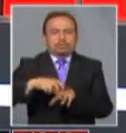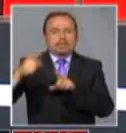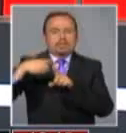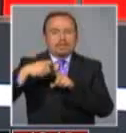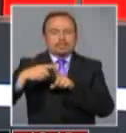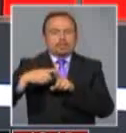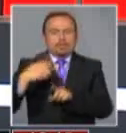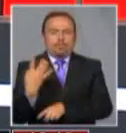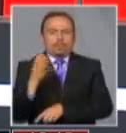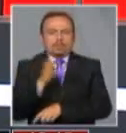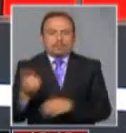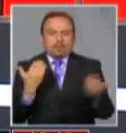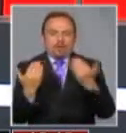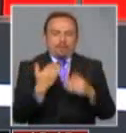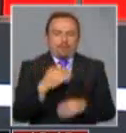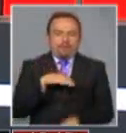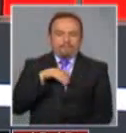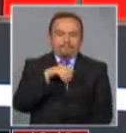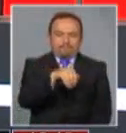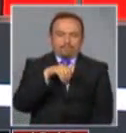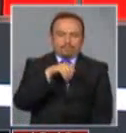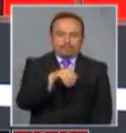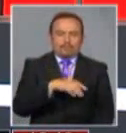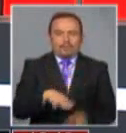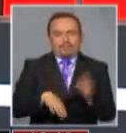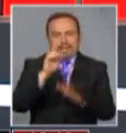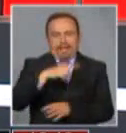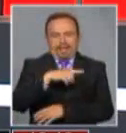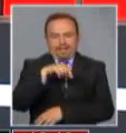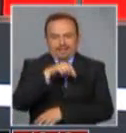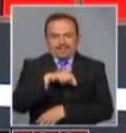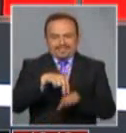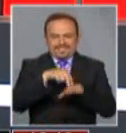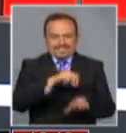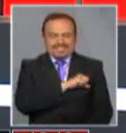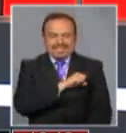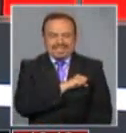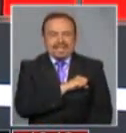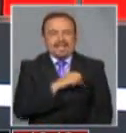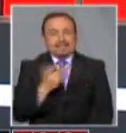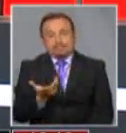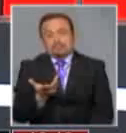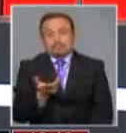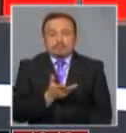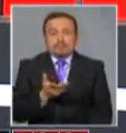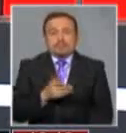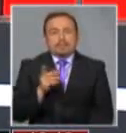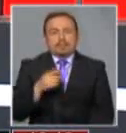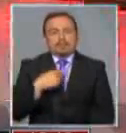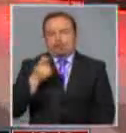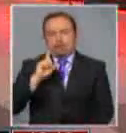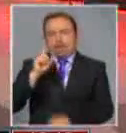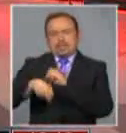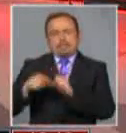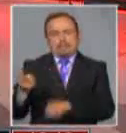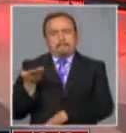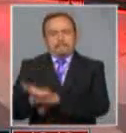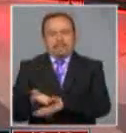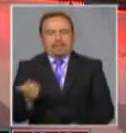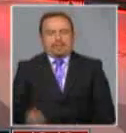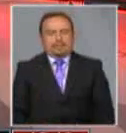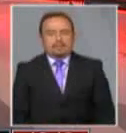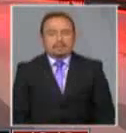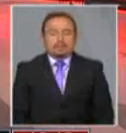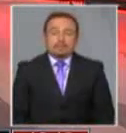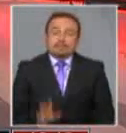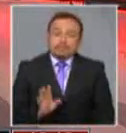refutabilidad comparación con las 100 que pueden ir en un bus del trans Santiago y por lo tanto refutas esa petición